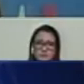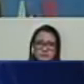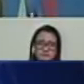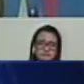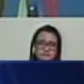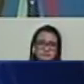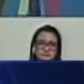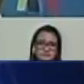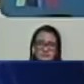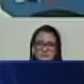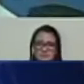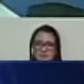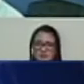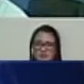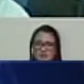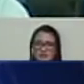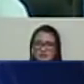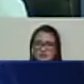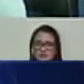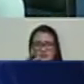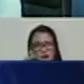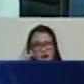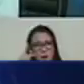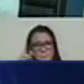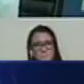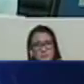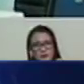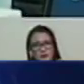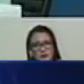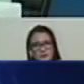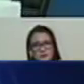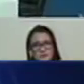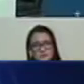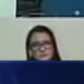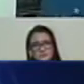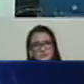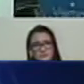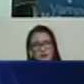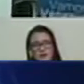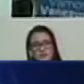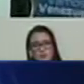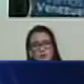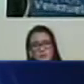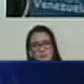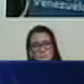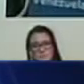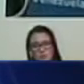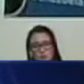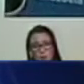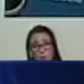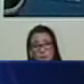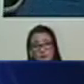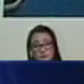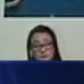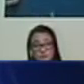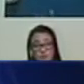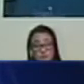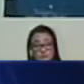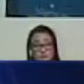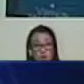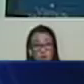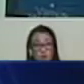la violencia con cierta asiduidad, sino que solamente reconocen las elecciones cuando las